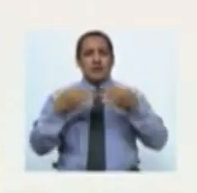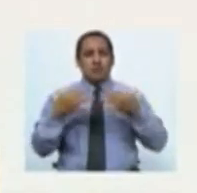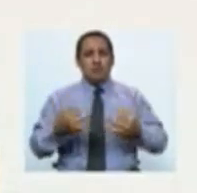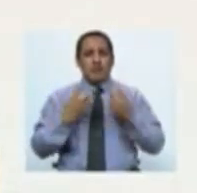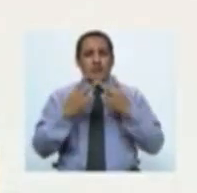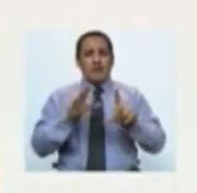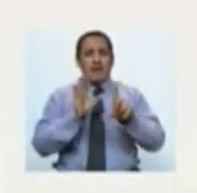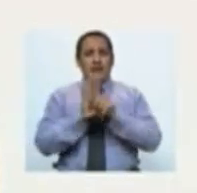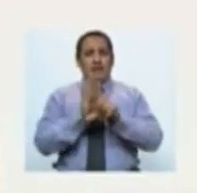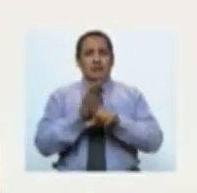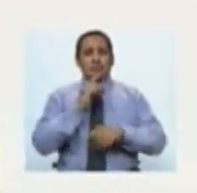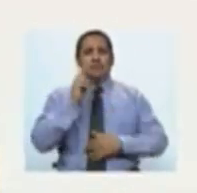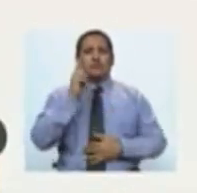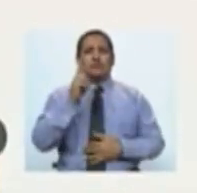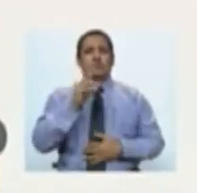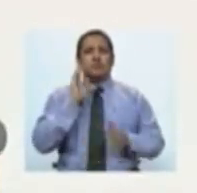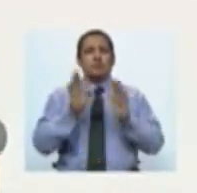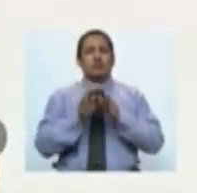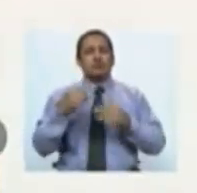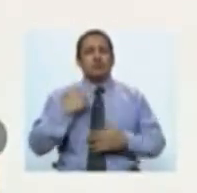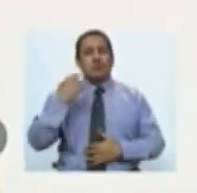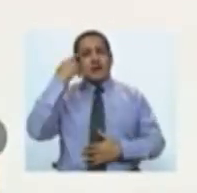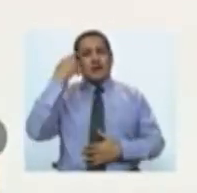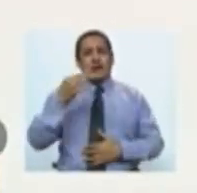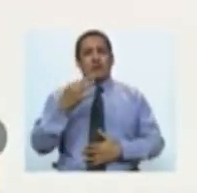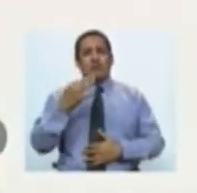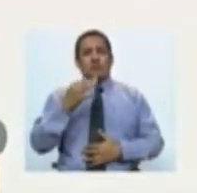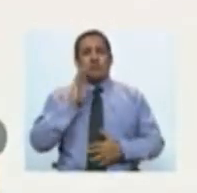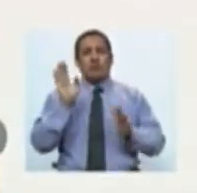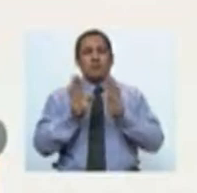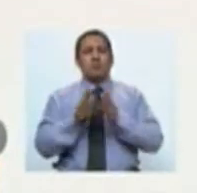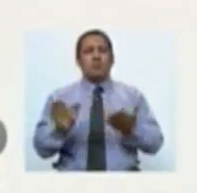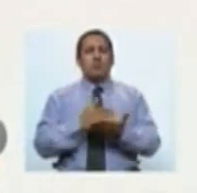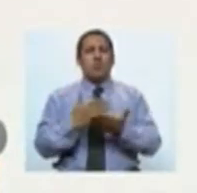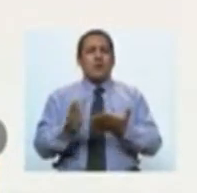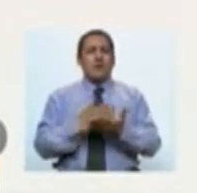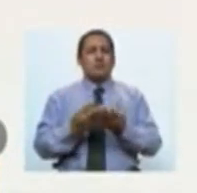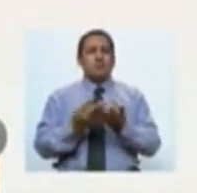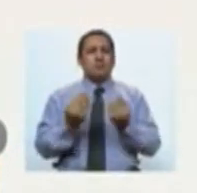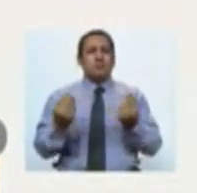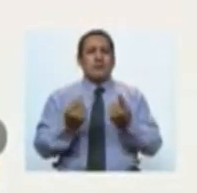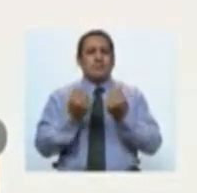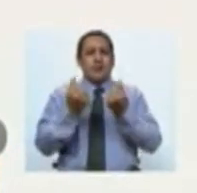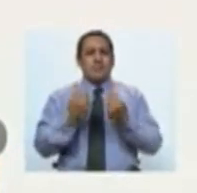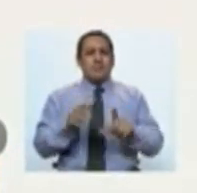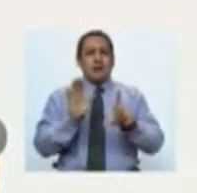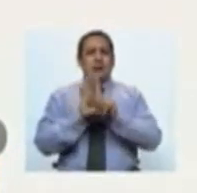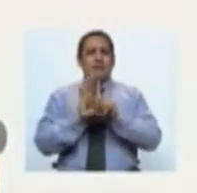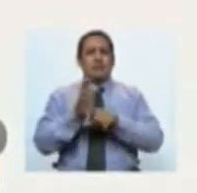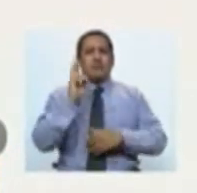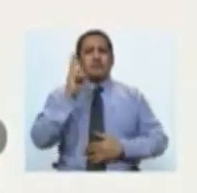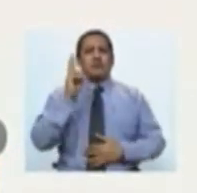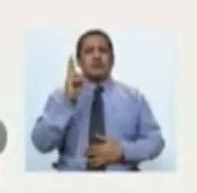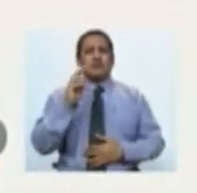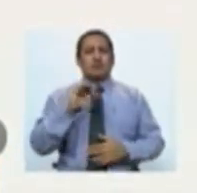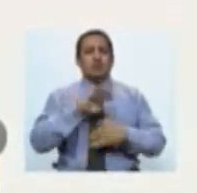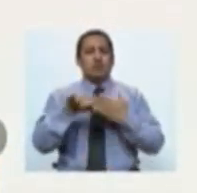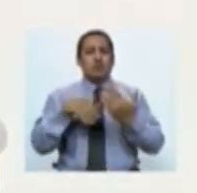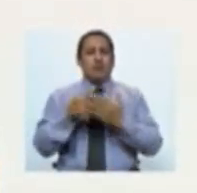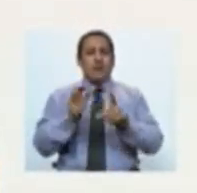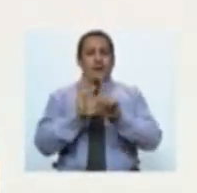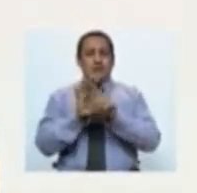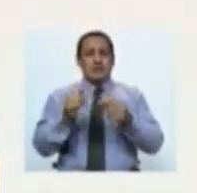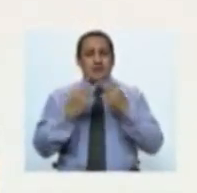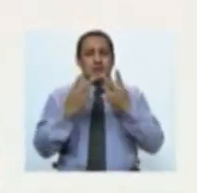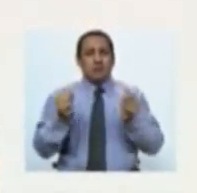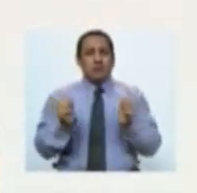hacer efectiva la ley magisterial. O sea, yo tengo la impresión de que no hay suficiente financiamiento para la ley magisterial, ¿no? Toda